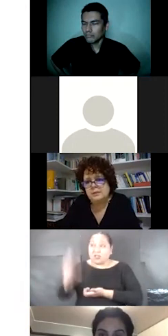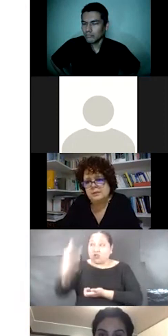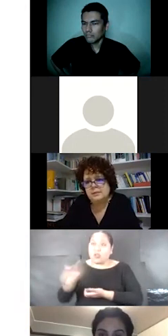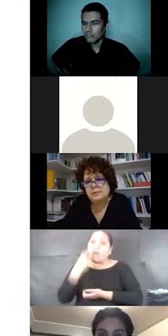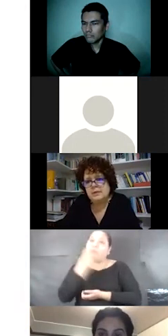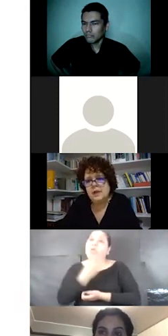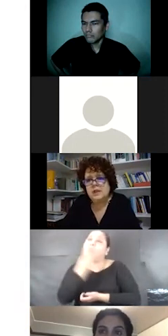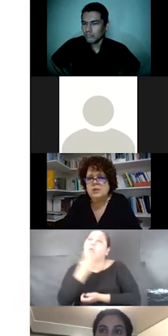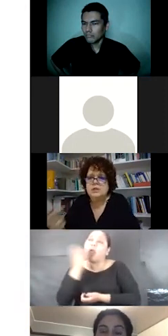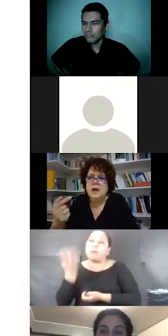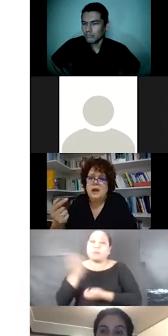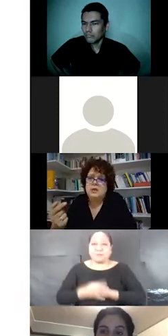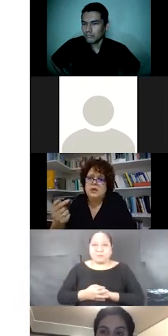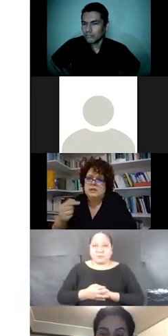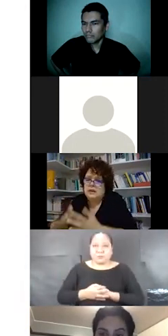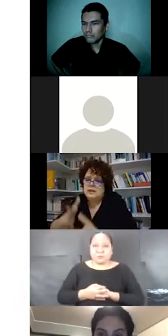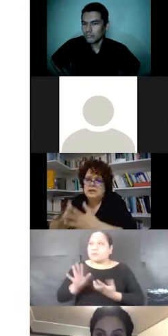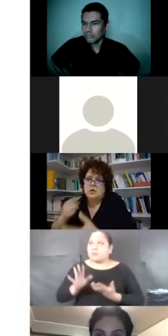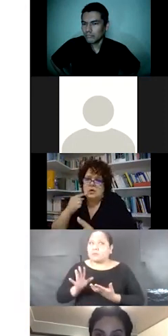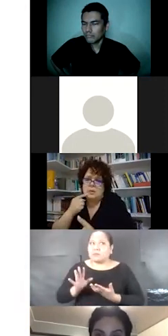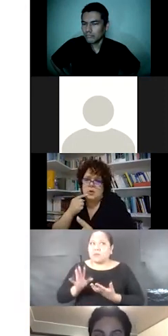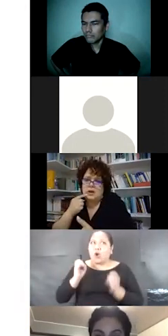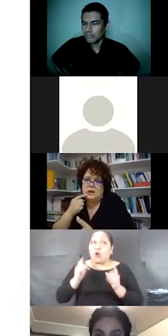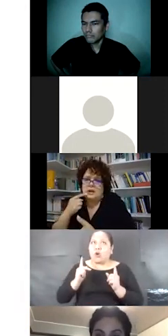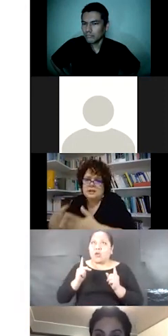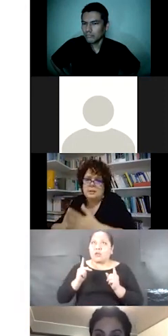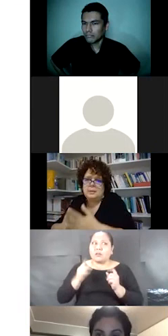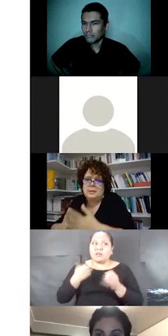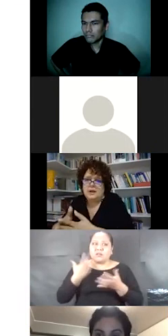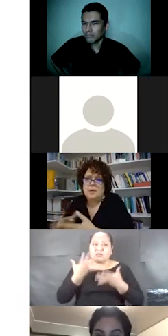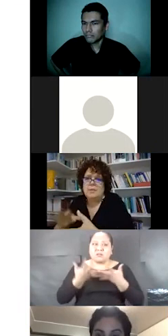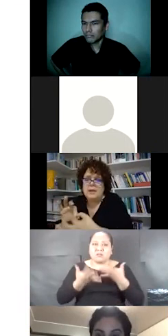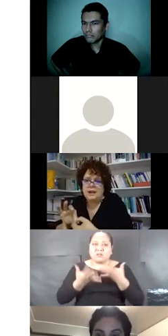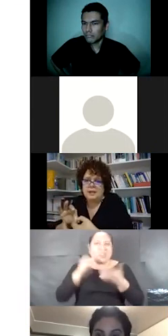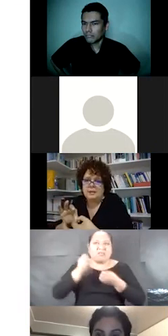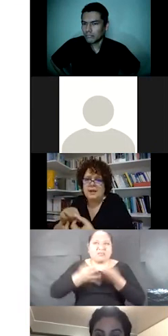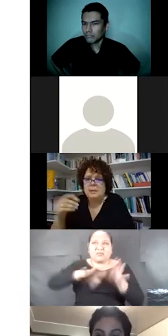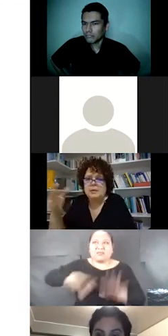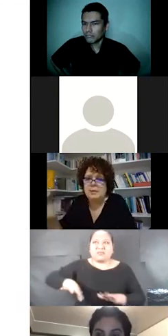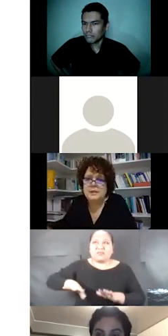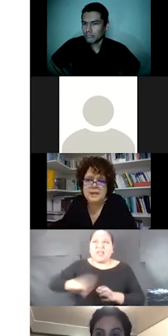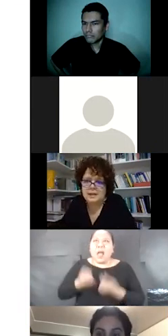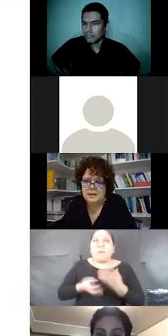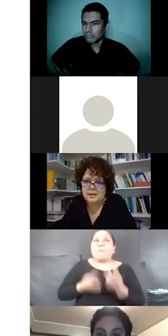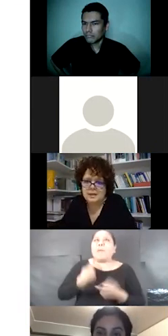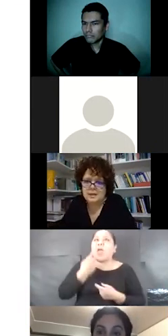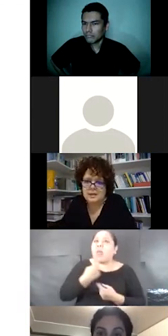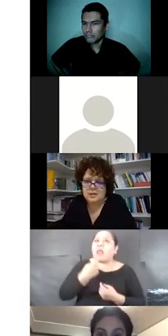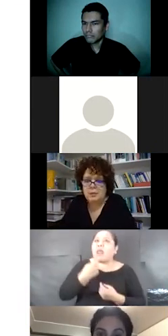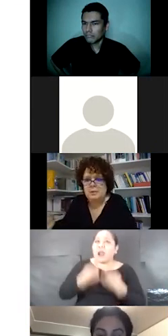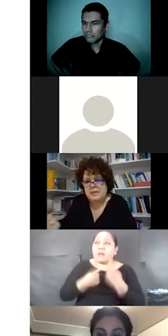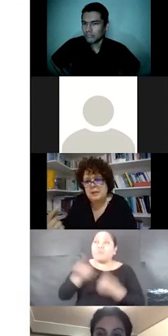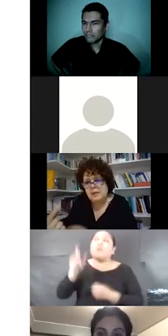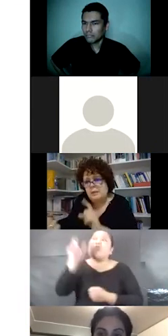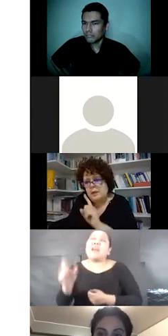oralista. Entonces ahí tengo que hacer la seña con la boca, también, acompañada, para que la persona me entienda, ¿no?